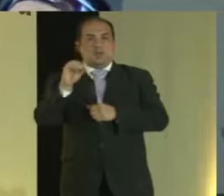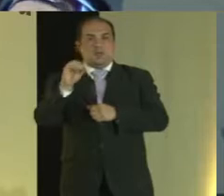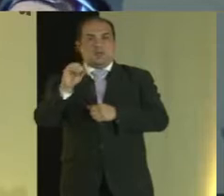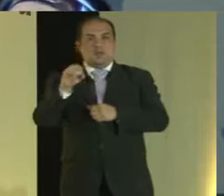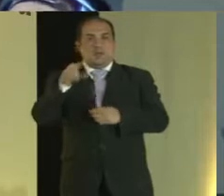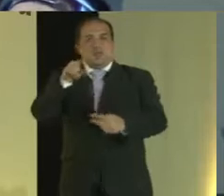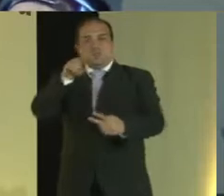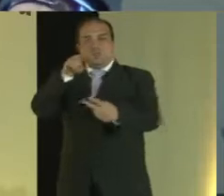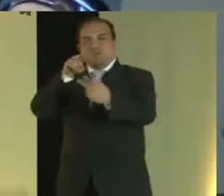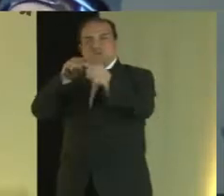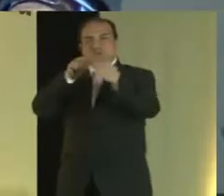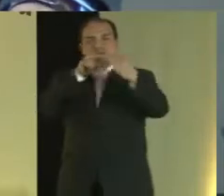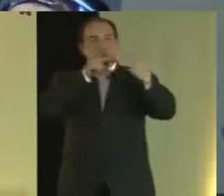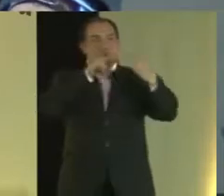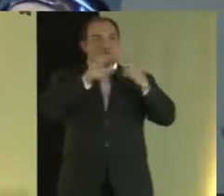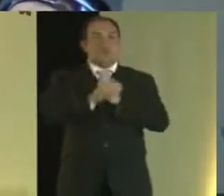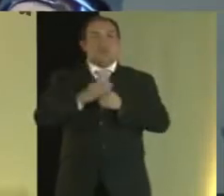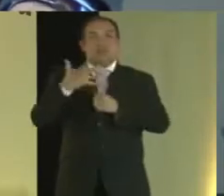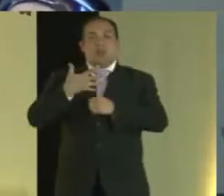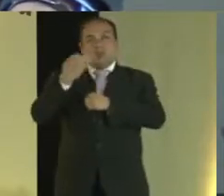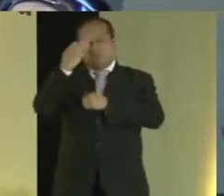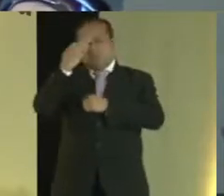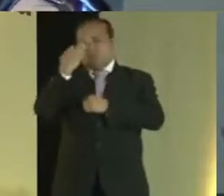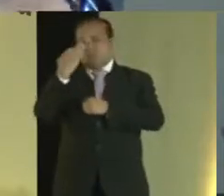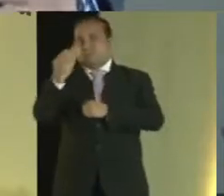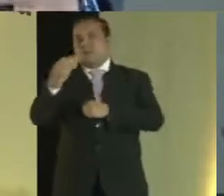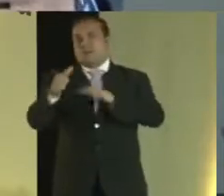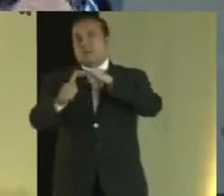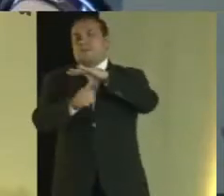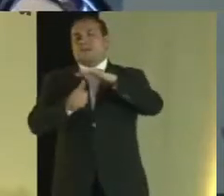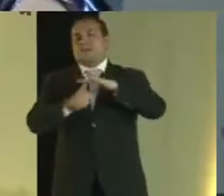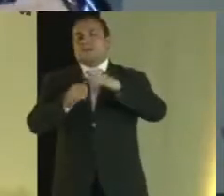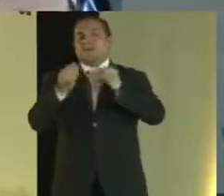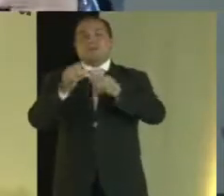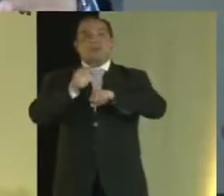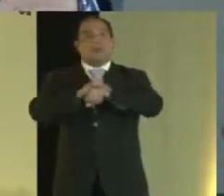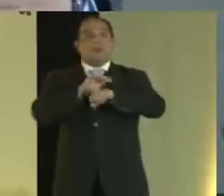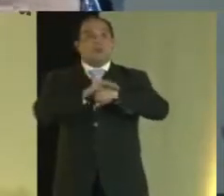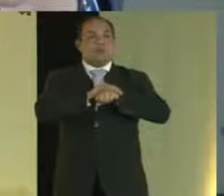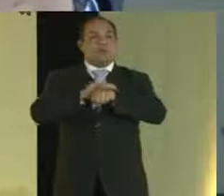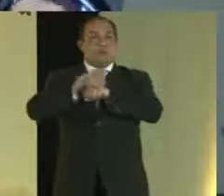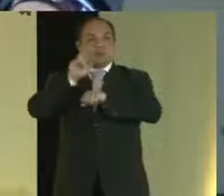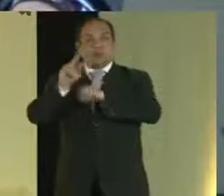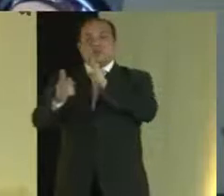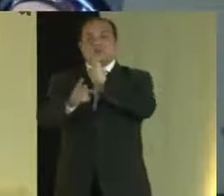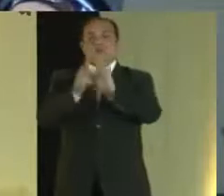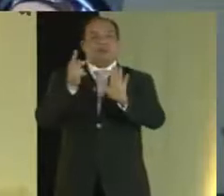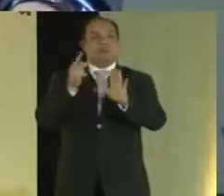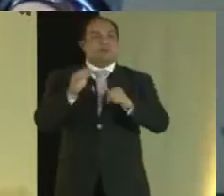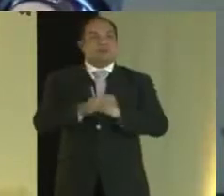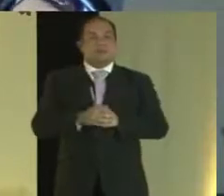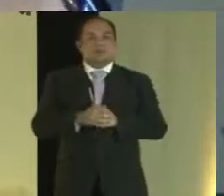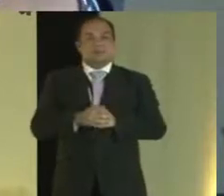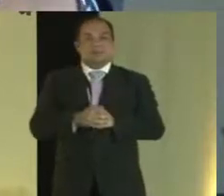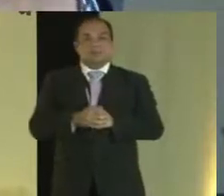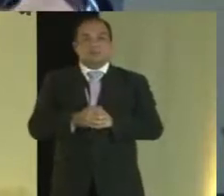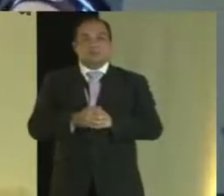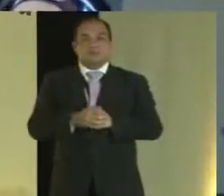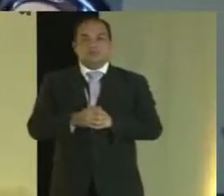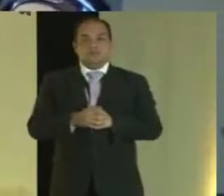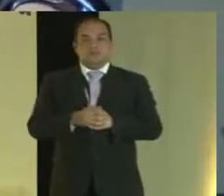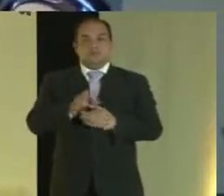color, después de tantos meses de encierro, y hay muchos amigos que hoy veo otra vez en